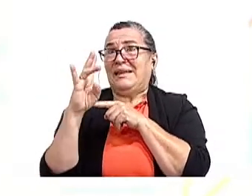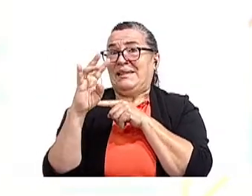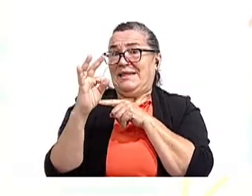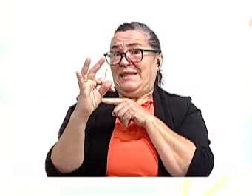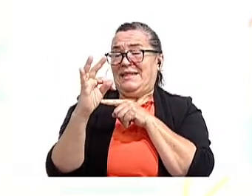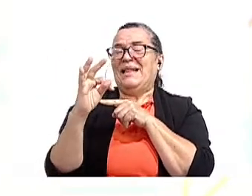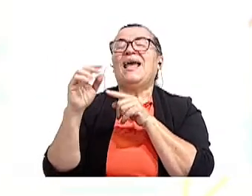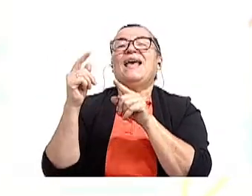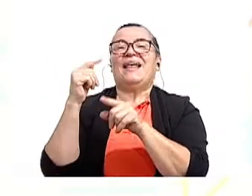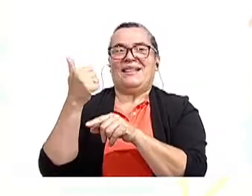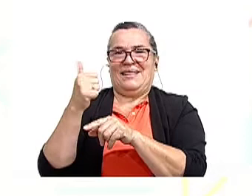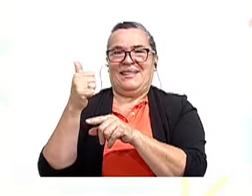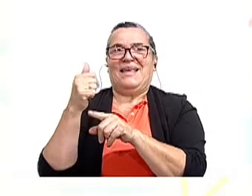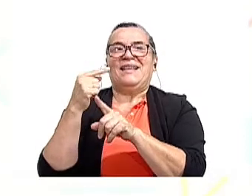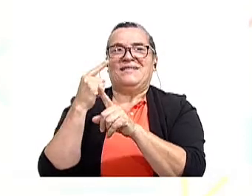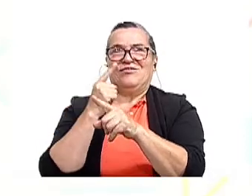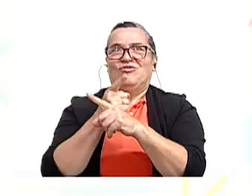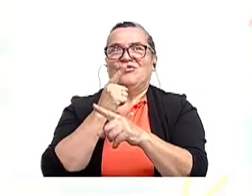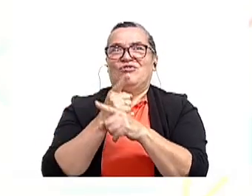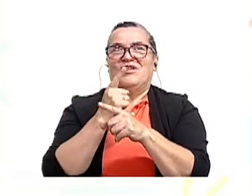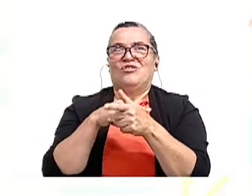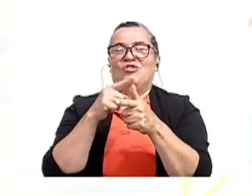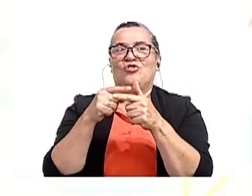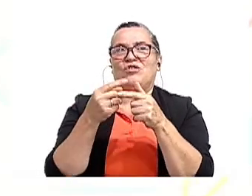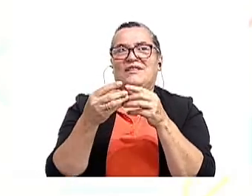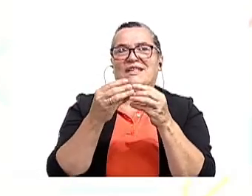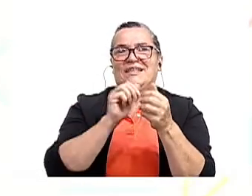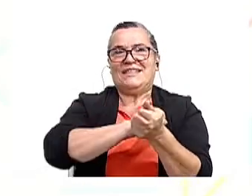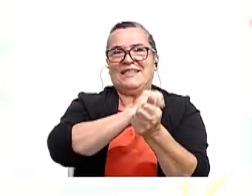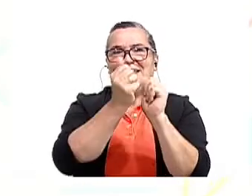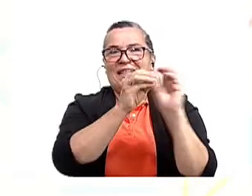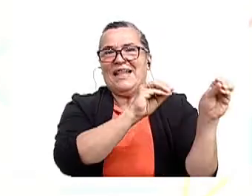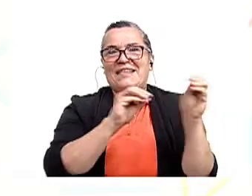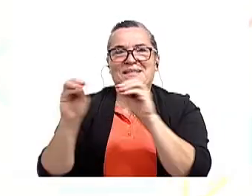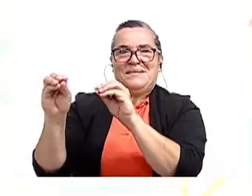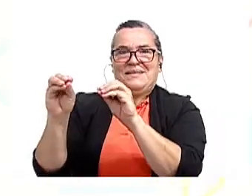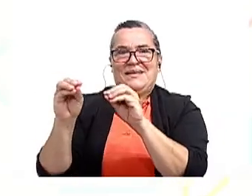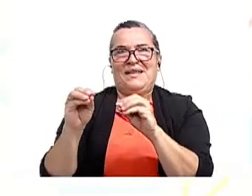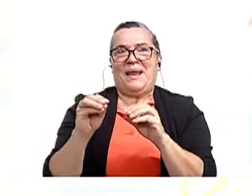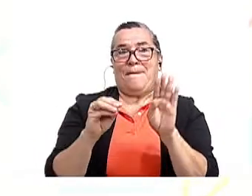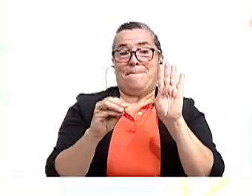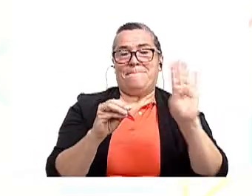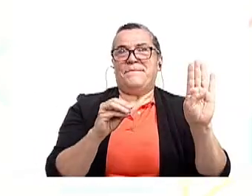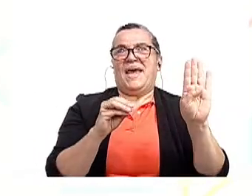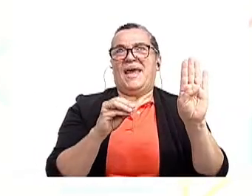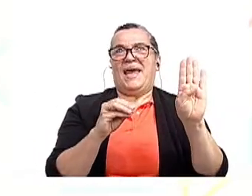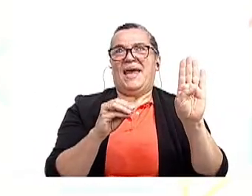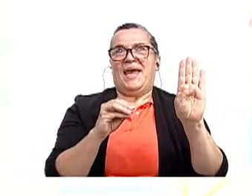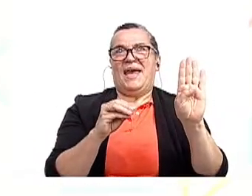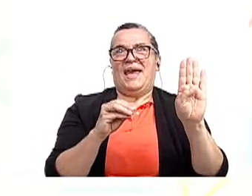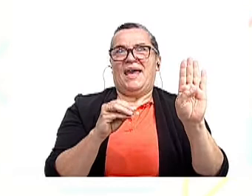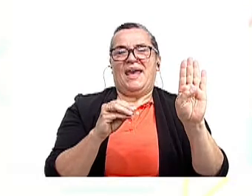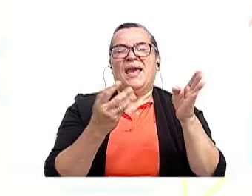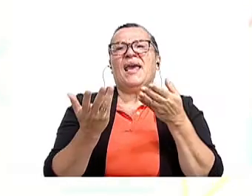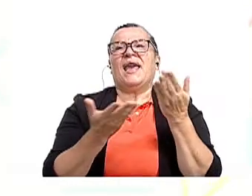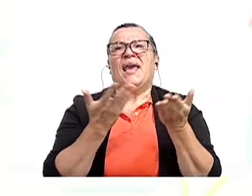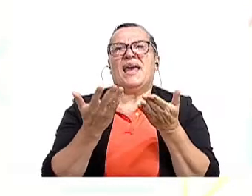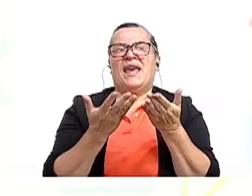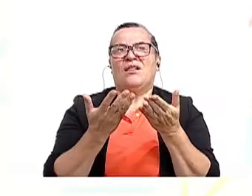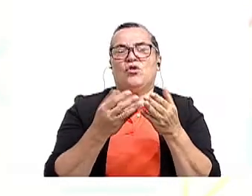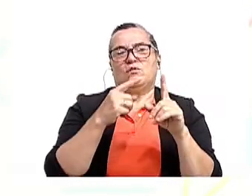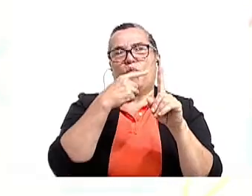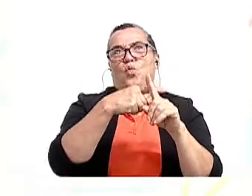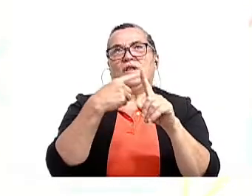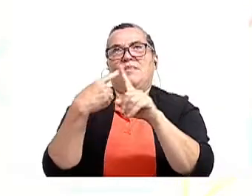10. Ahora, ¿qué tenemos que hacer? Despejar b en esta ecuación de primer grado. Primero vamos a efectuar la